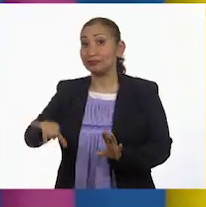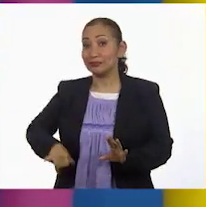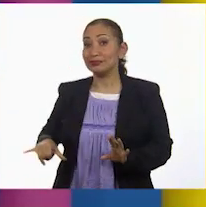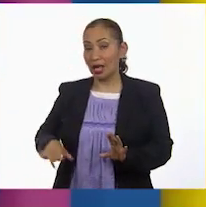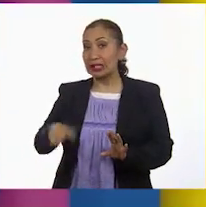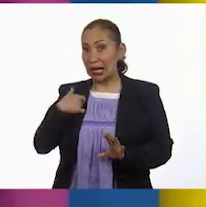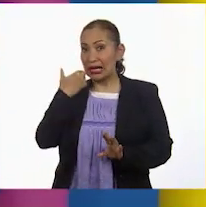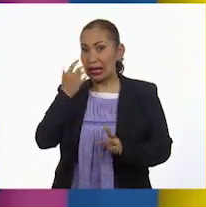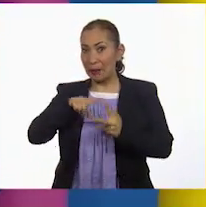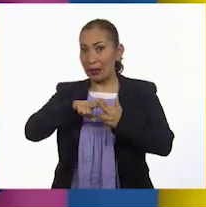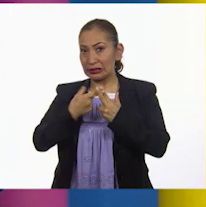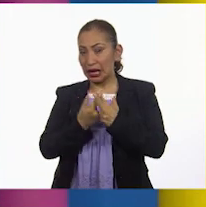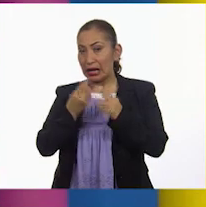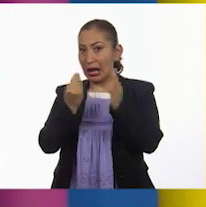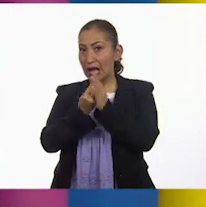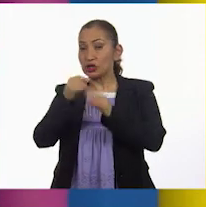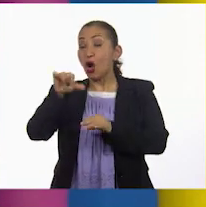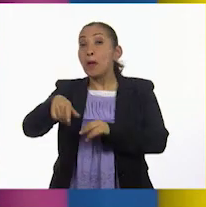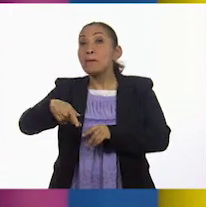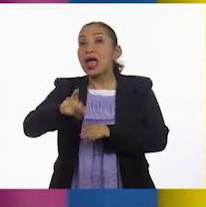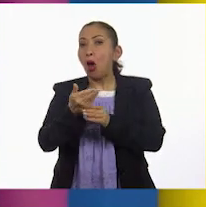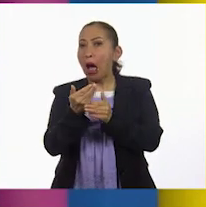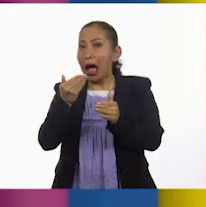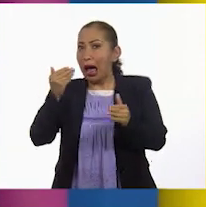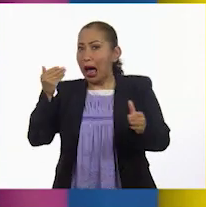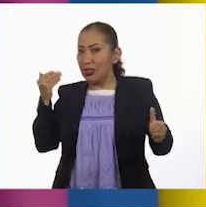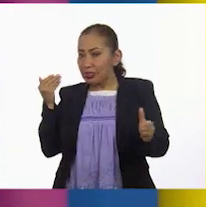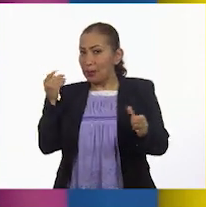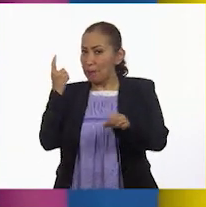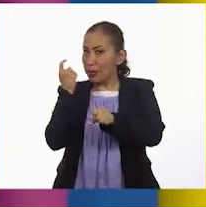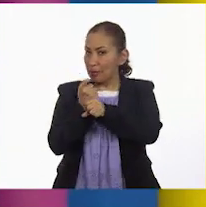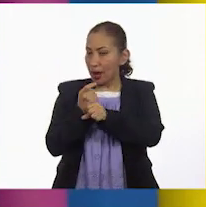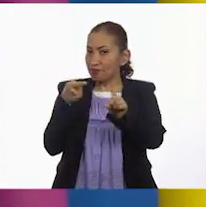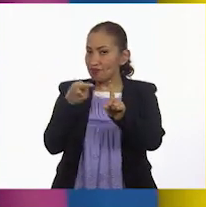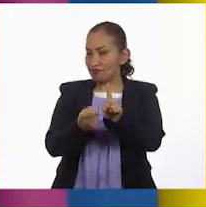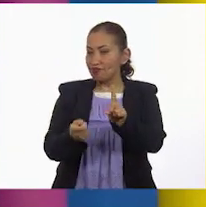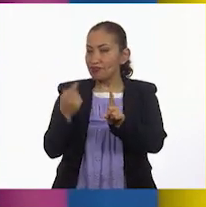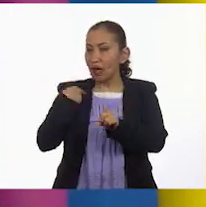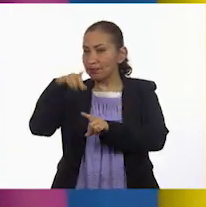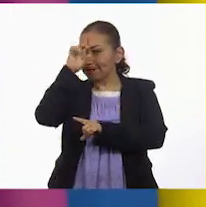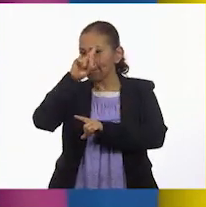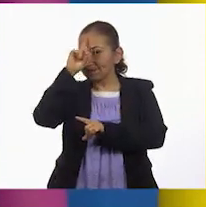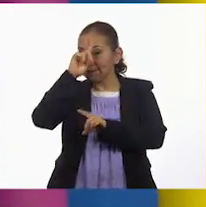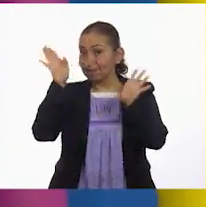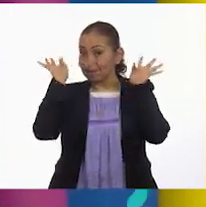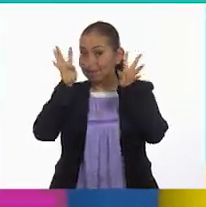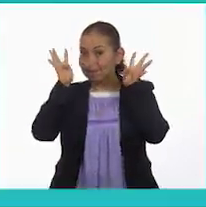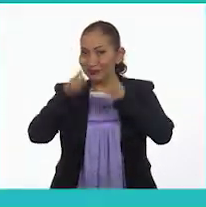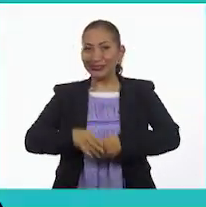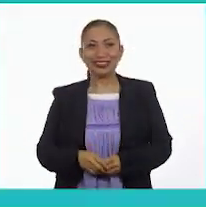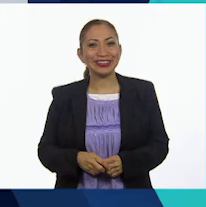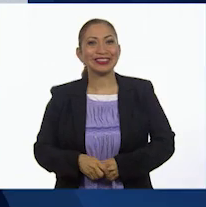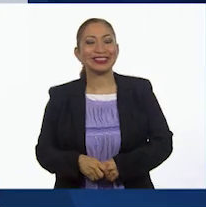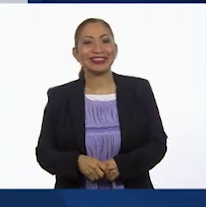interesante, yo ya quiero comenzar con la sesión, pero antes de cualquier cosa, vamos a escuchar un consejo de Ajolisto.